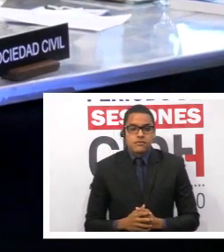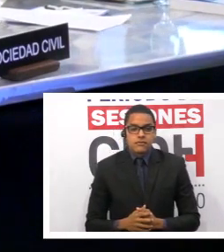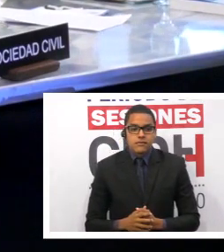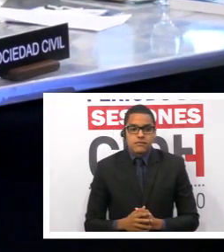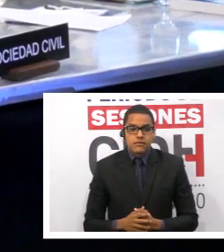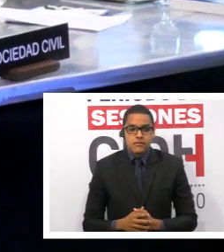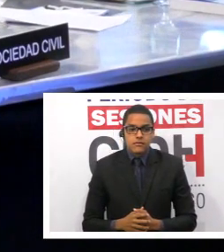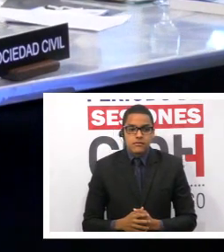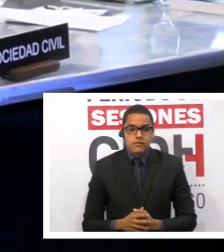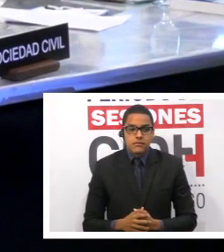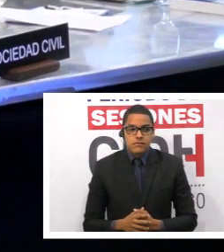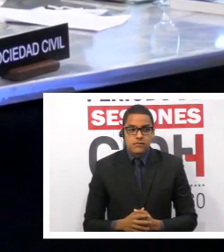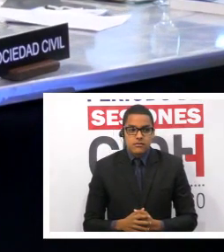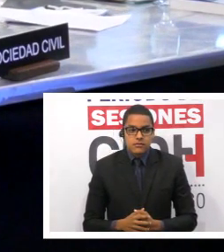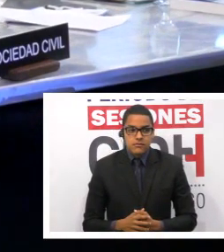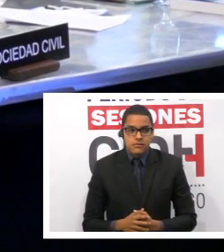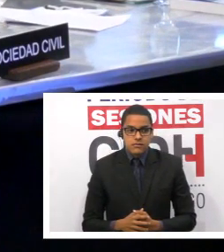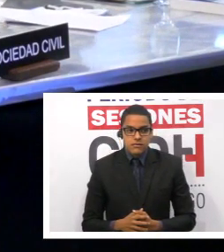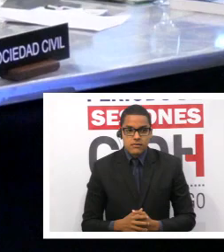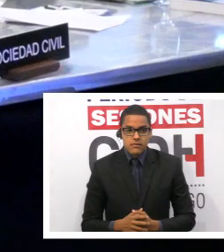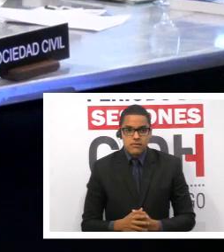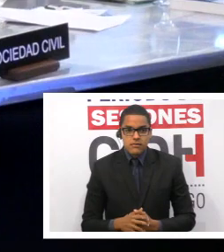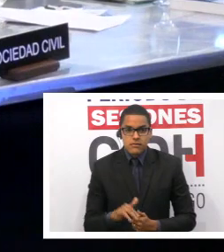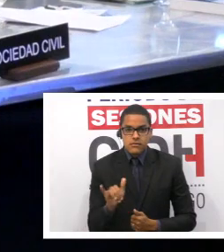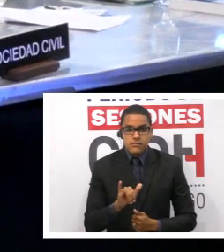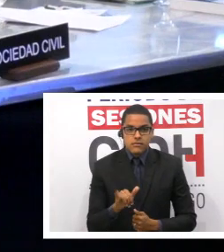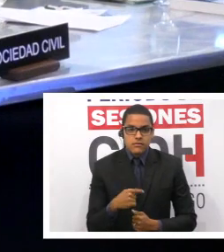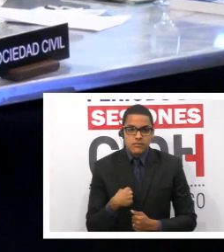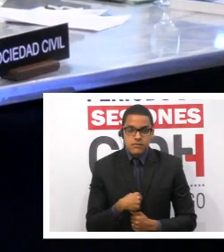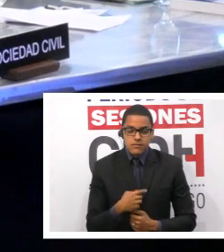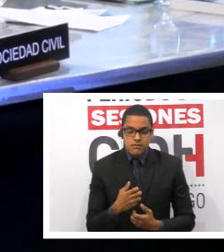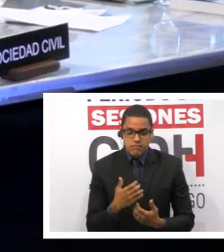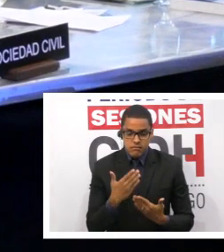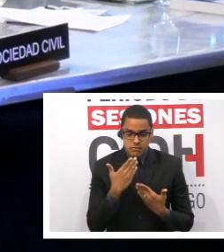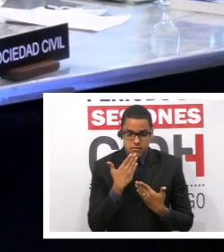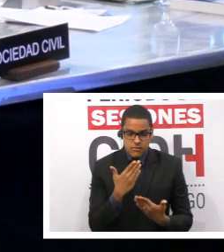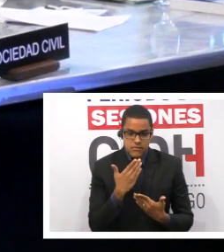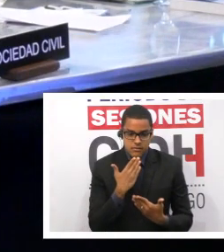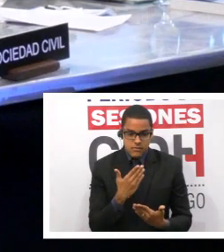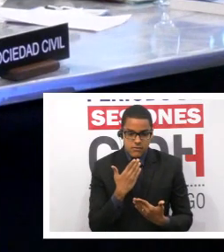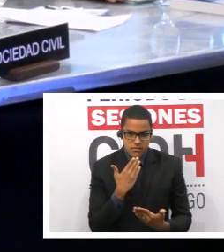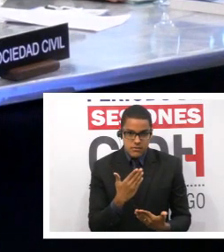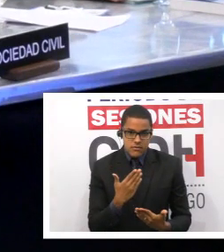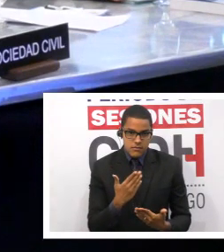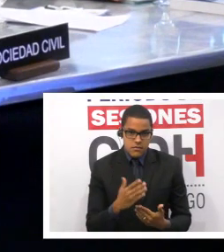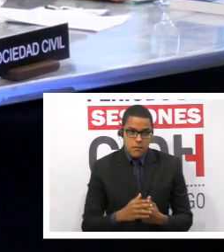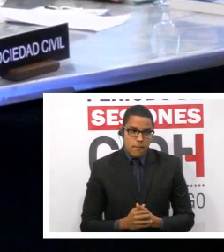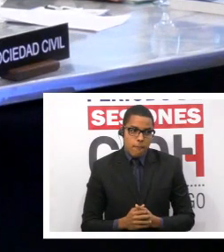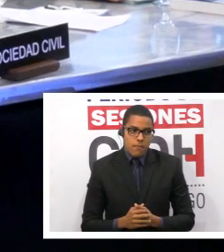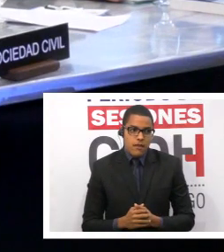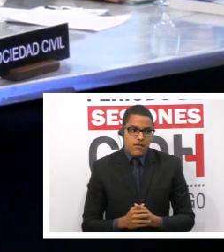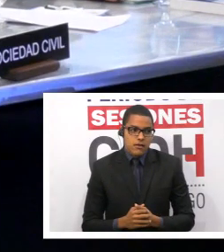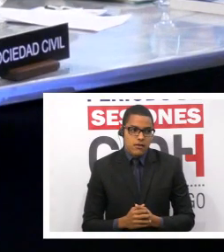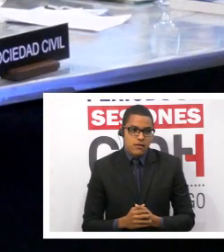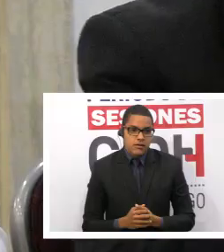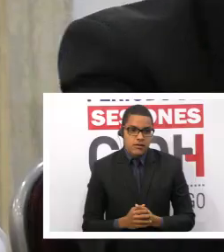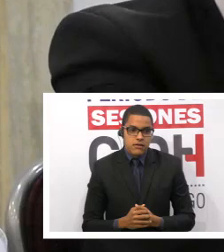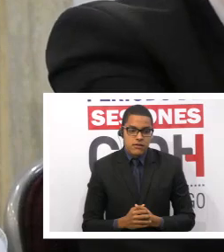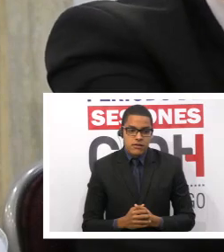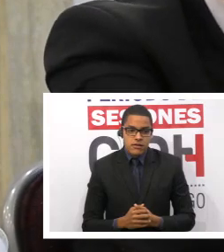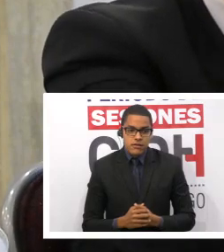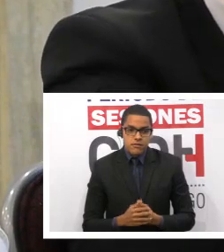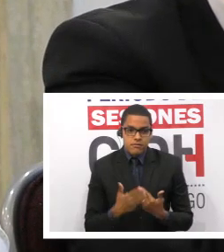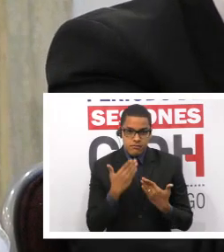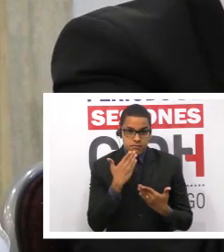también ustedes y respuestas de agradecimientos viajes de actividad tves tema con los condicionales y con